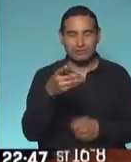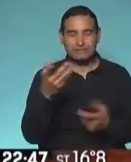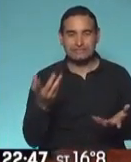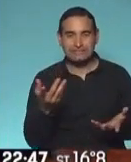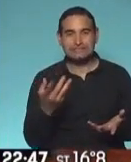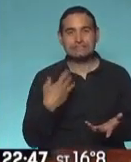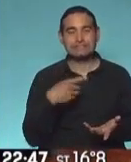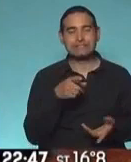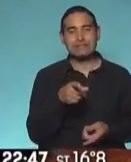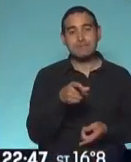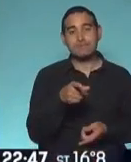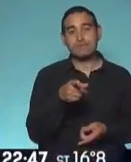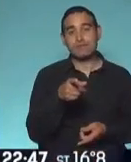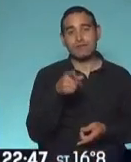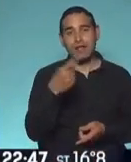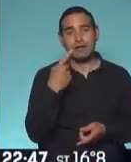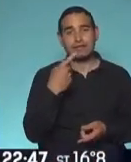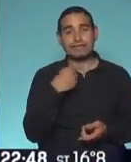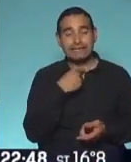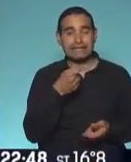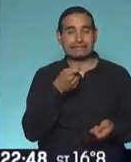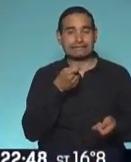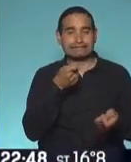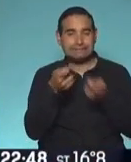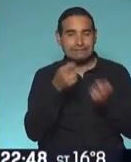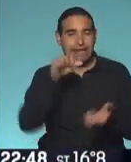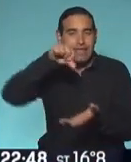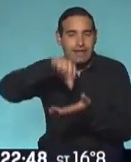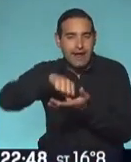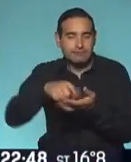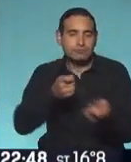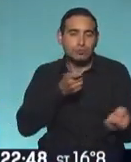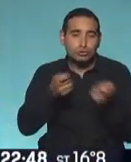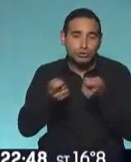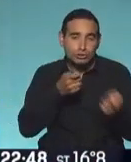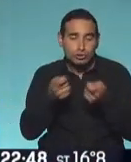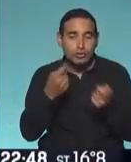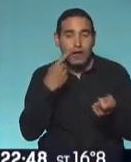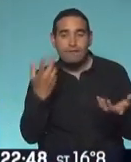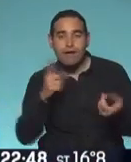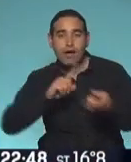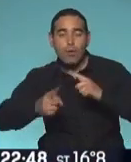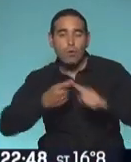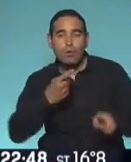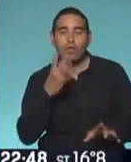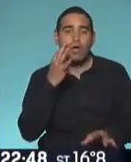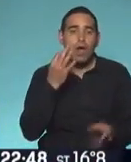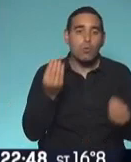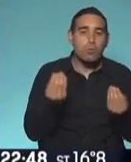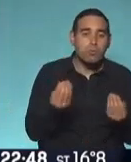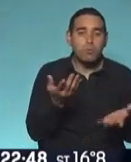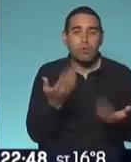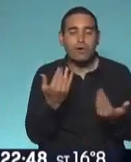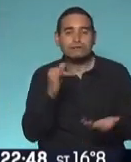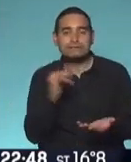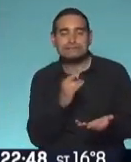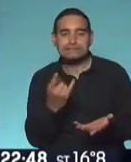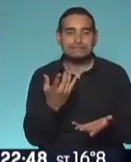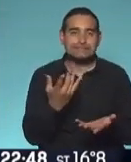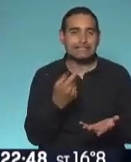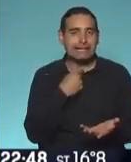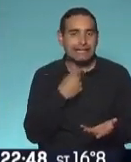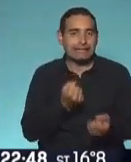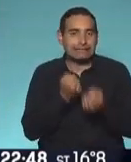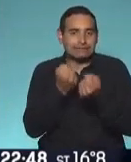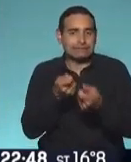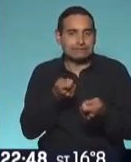la intención del inicio de conversaciones con Irán para encontrar algún tipo de acuerdo con respecto valga la